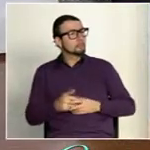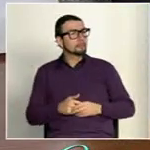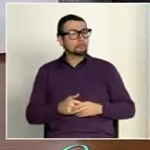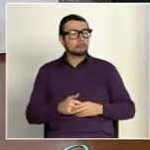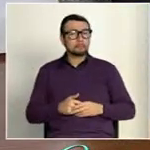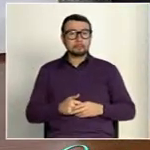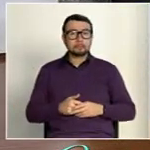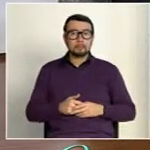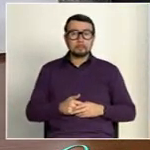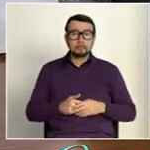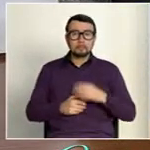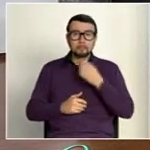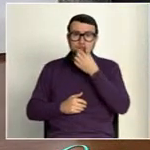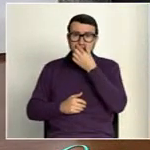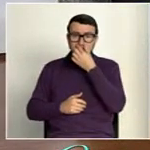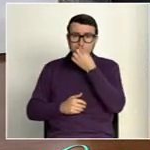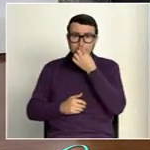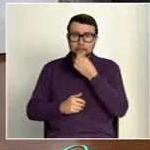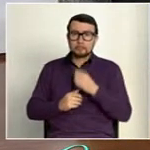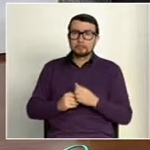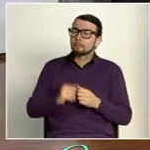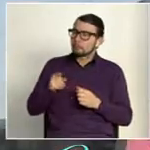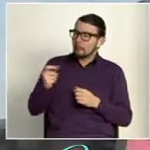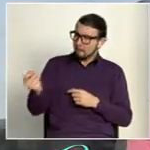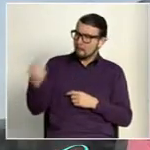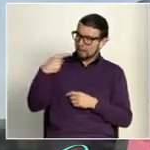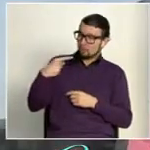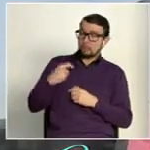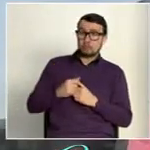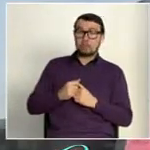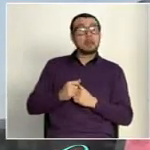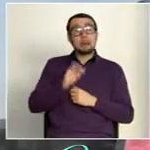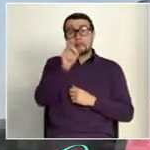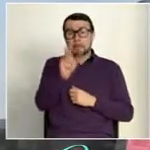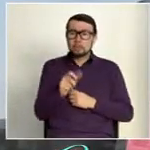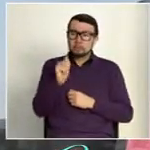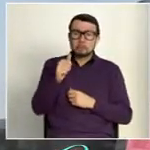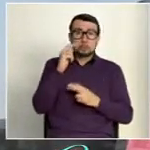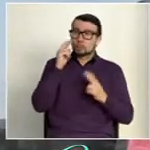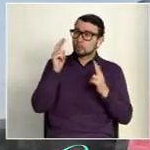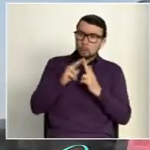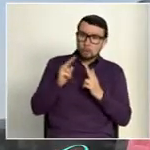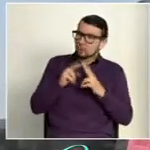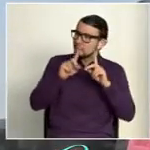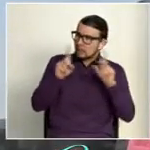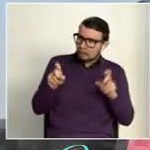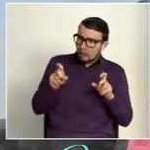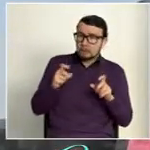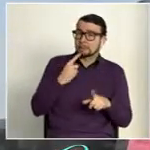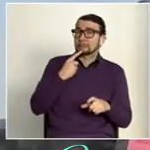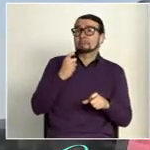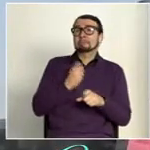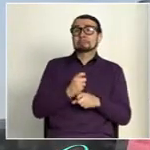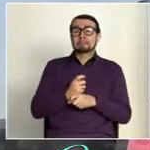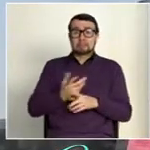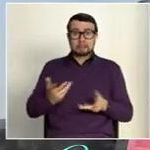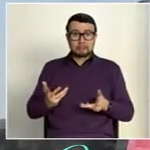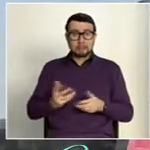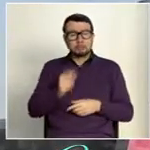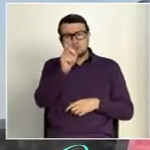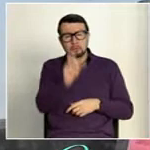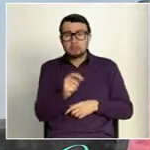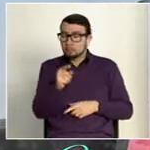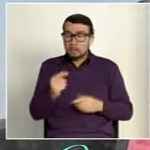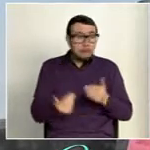Bueno, esto es una pregunta para una persona que no conoce el tema muy difícil. Uh-huh. ¿Por qué es difícil? Porque no saben por